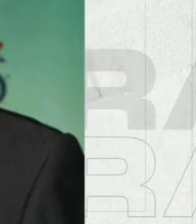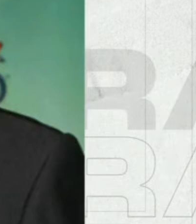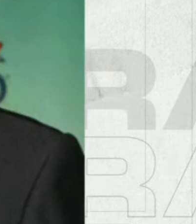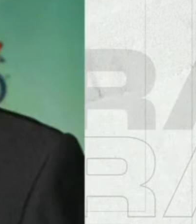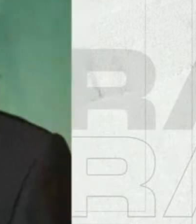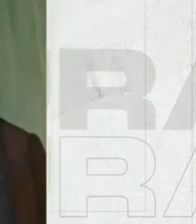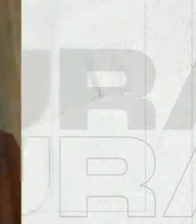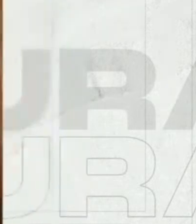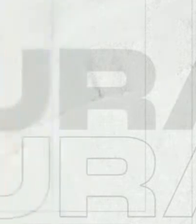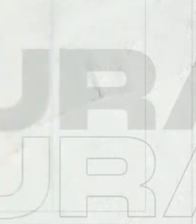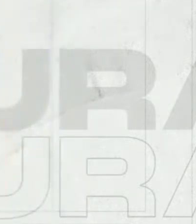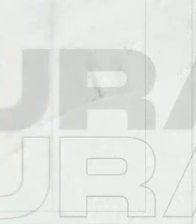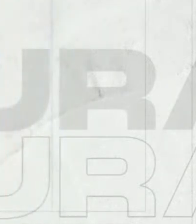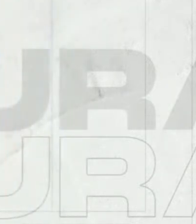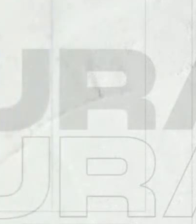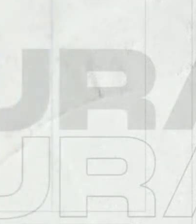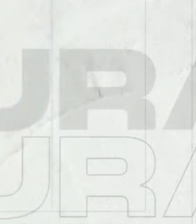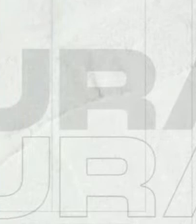Permiso.